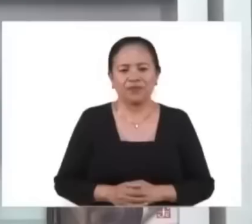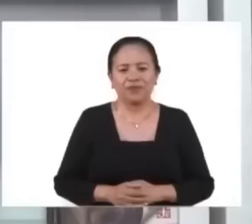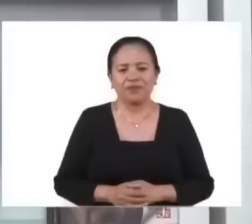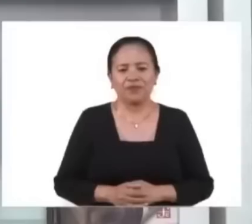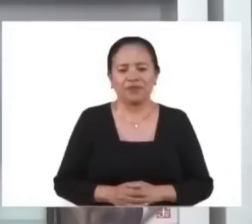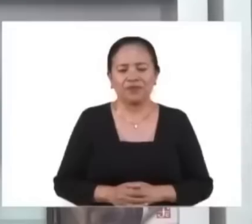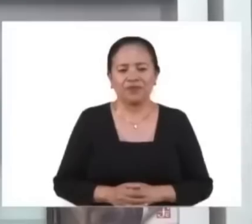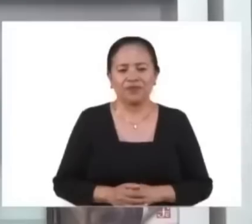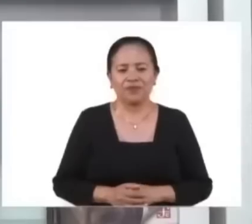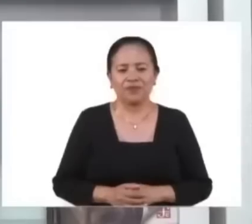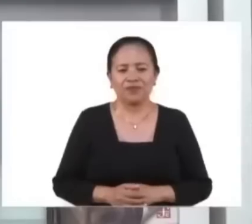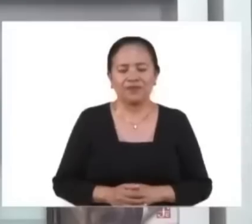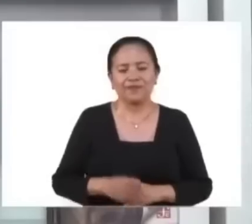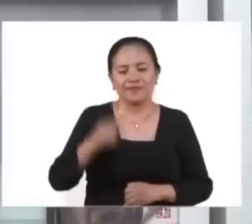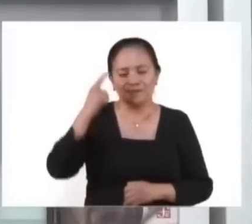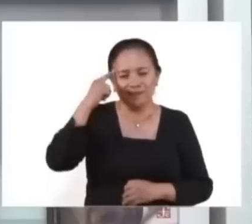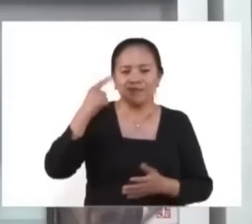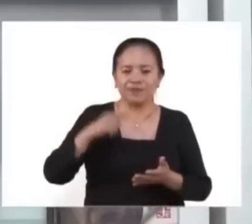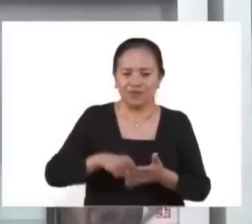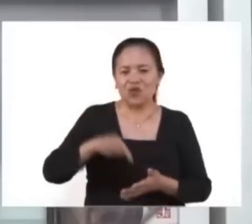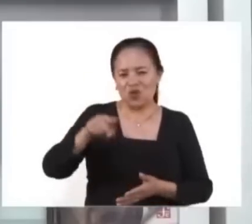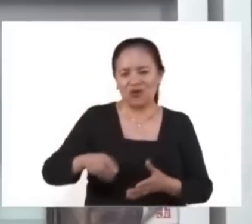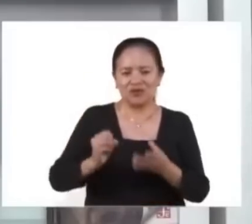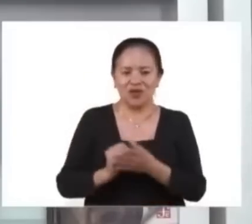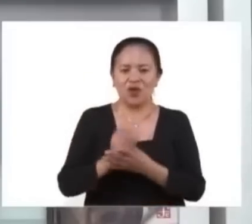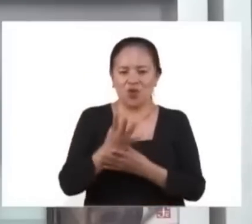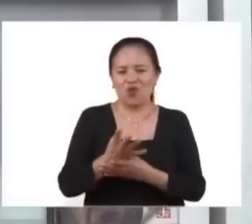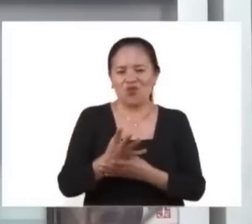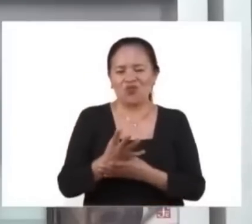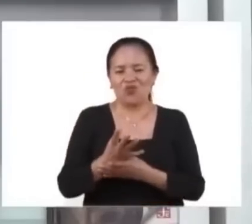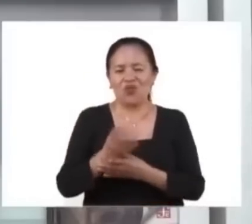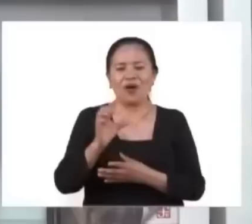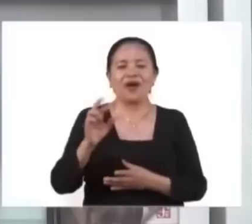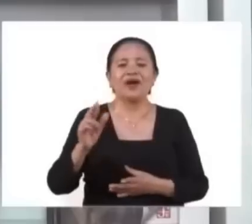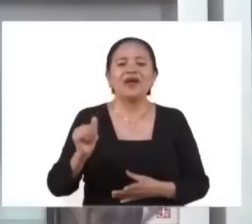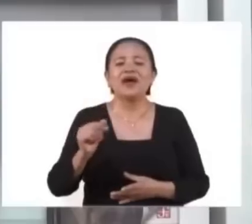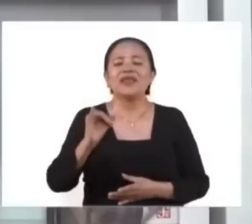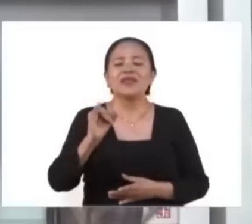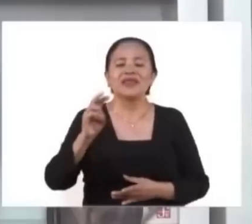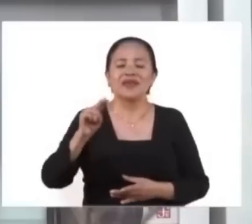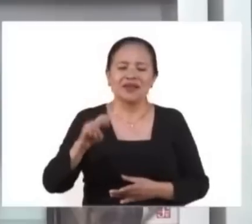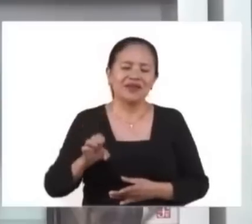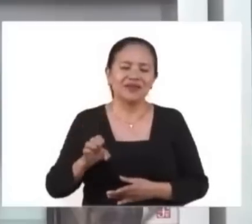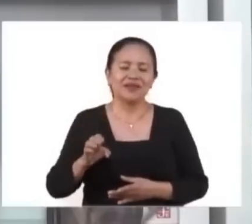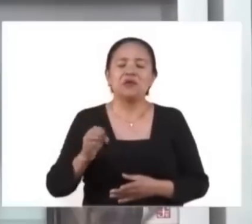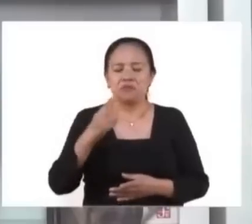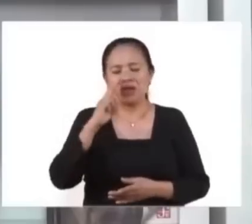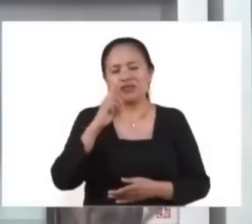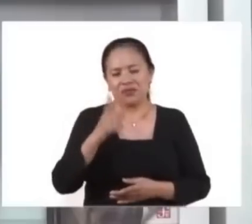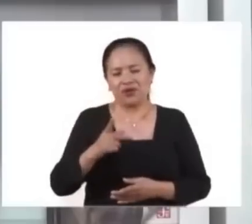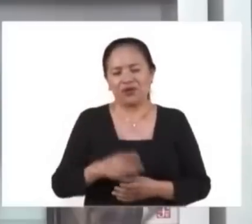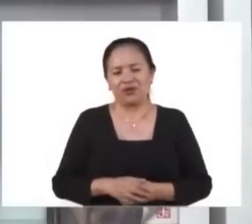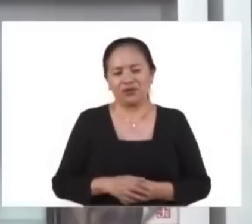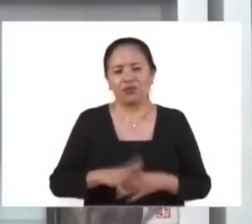creo que esta nueva era de del INE va a ser mejor pero vamos a preguntar porque pues hay que